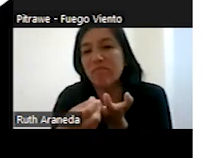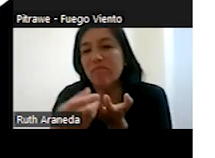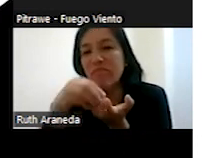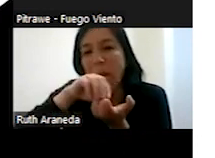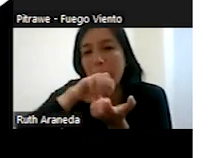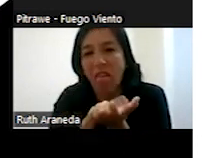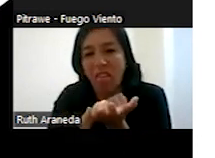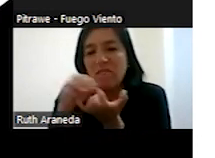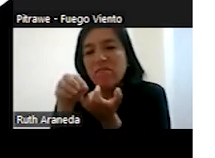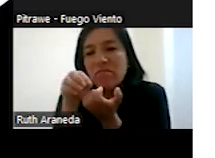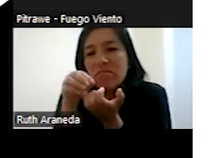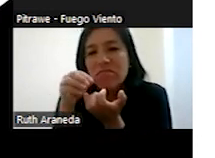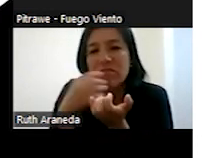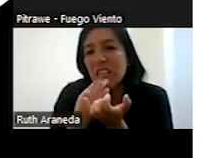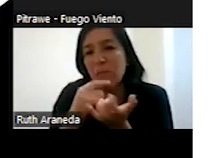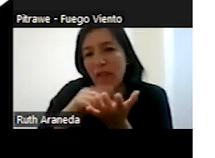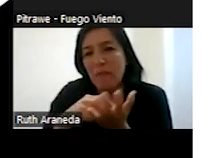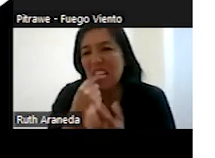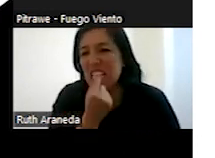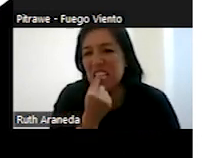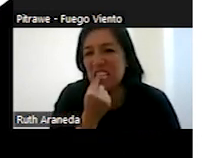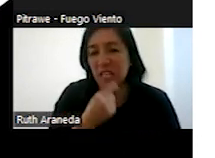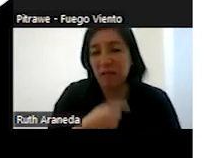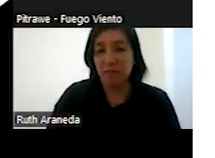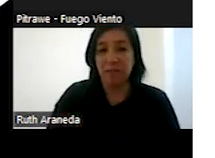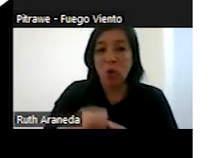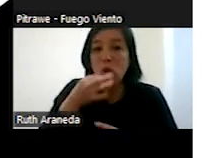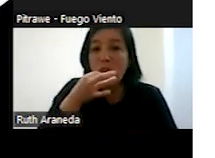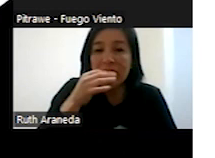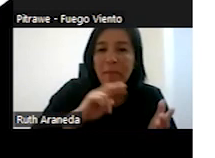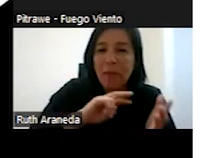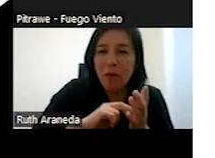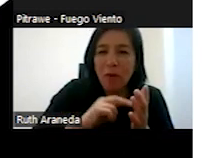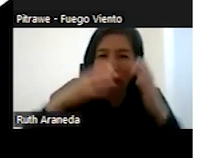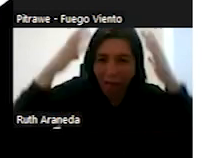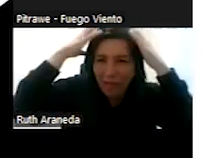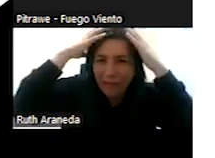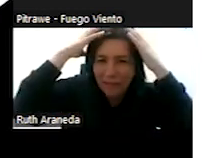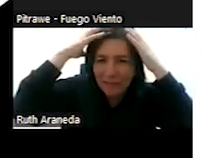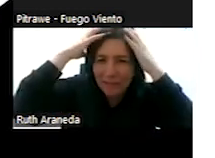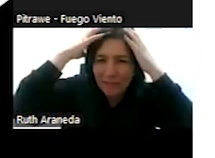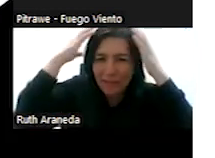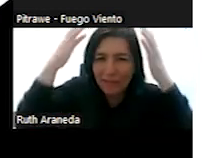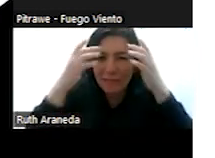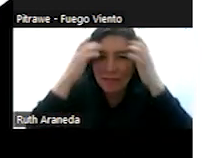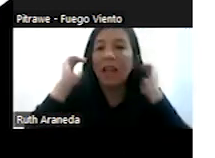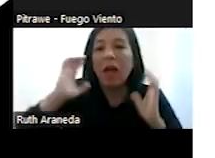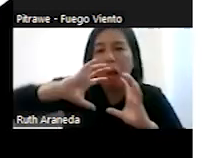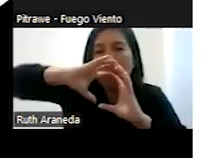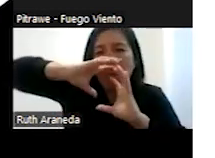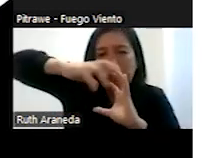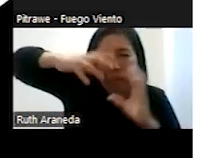También se habla mucho de la plagiocefalia en estos grupos, que puede tener su origen